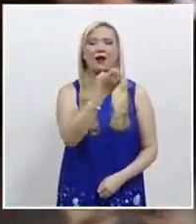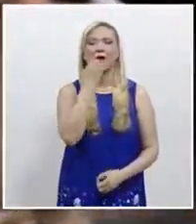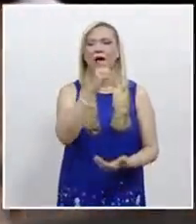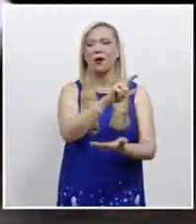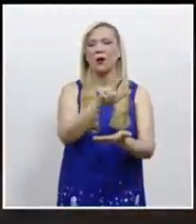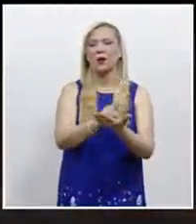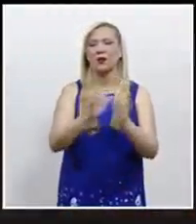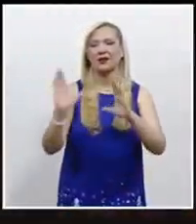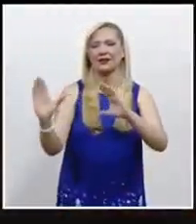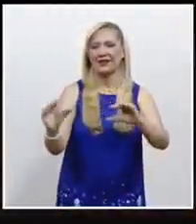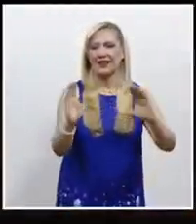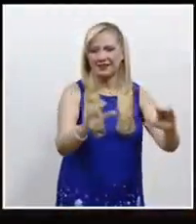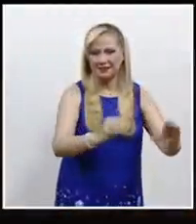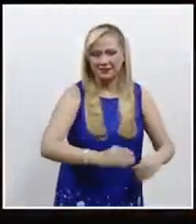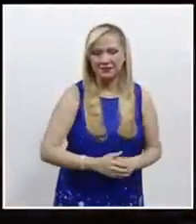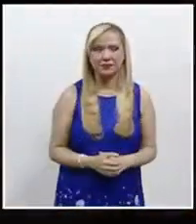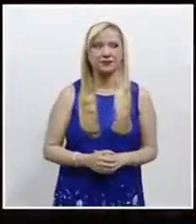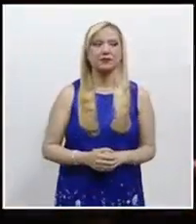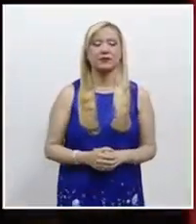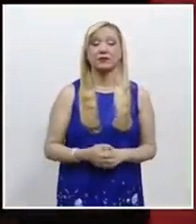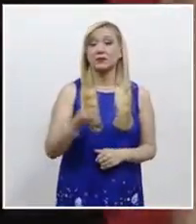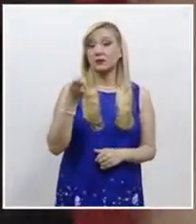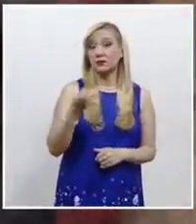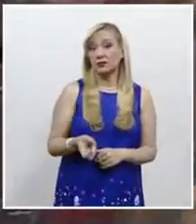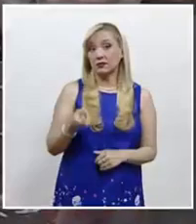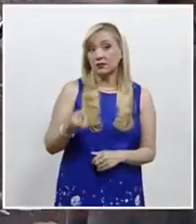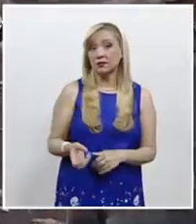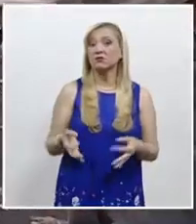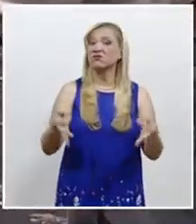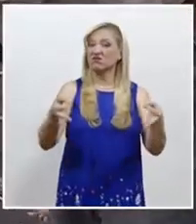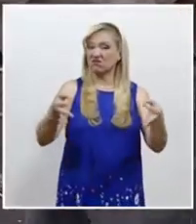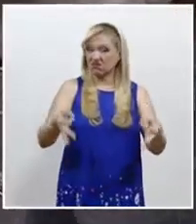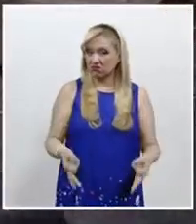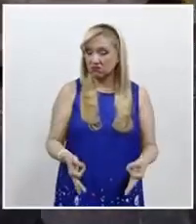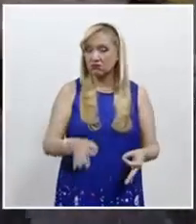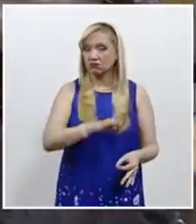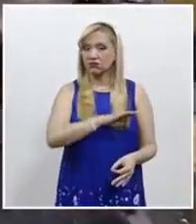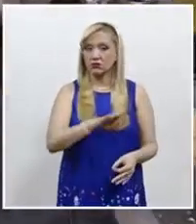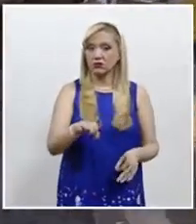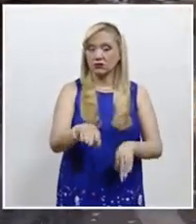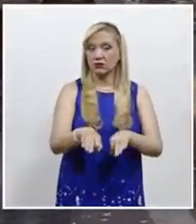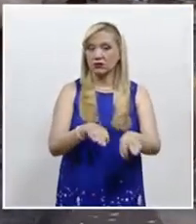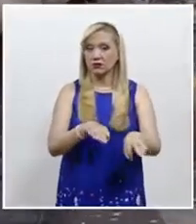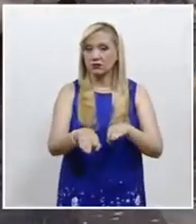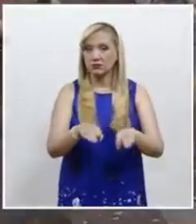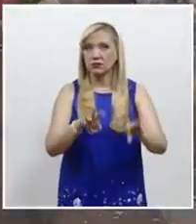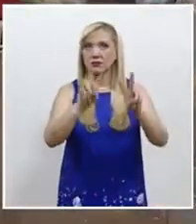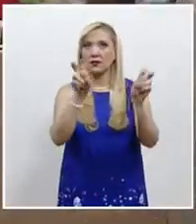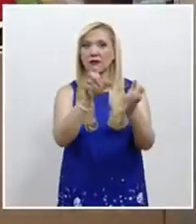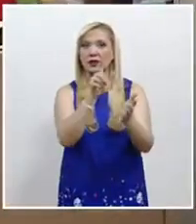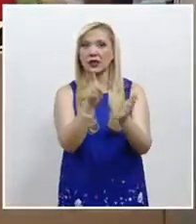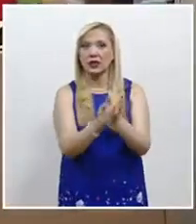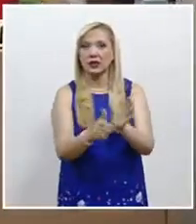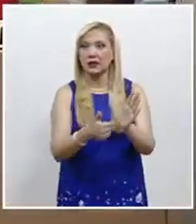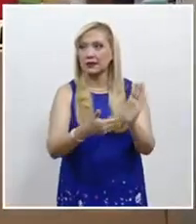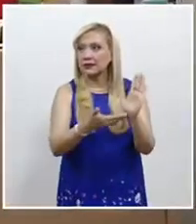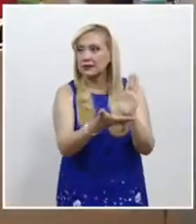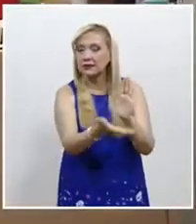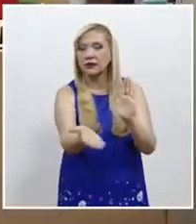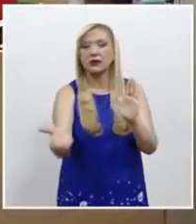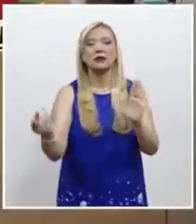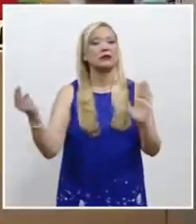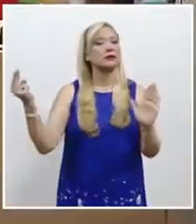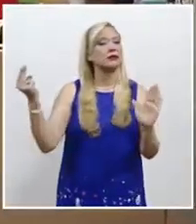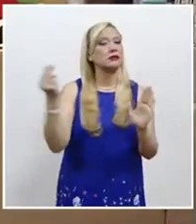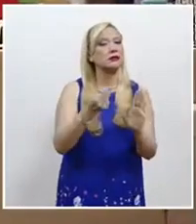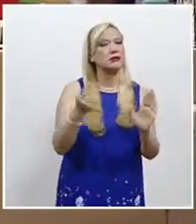Para que la reforma en materia de justicia laboral opere adecuadamente, es imprescindible volver a los principios